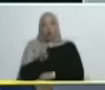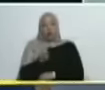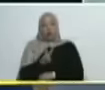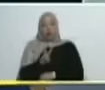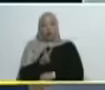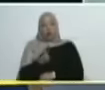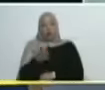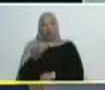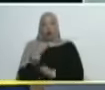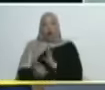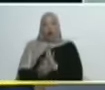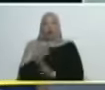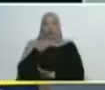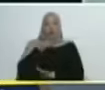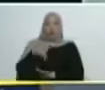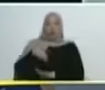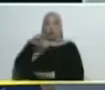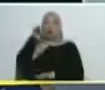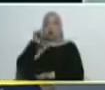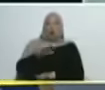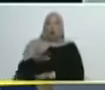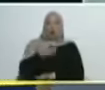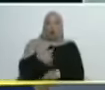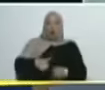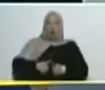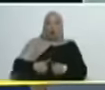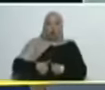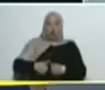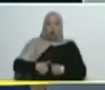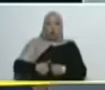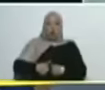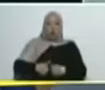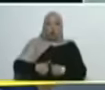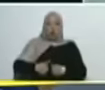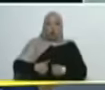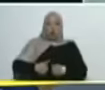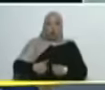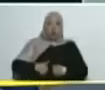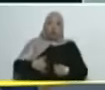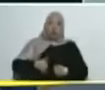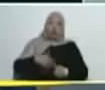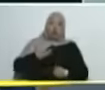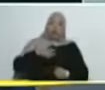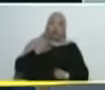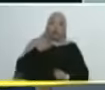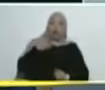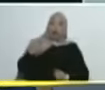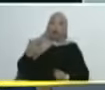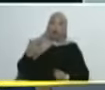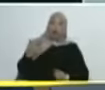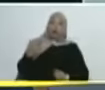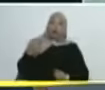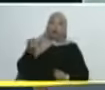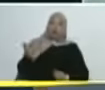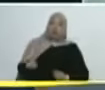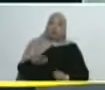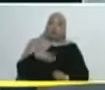la cosecha de todos los esfuerzos que nos hace decir, ha valido la